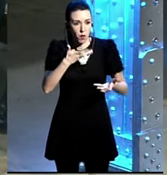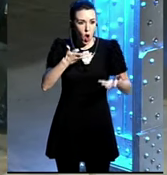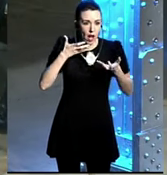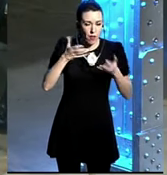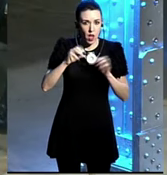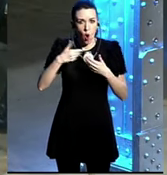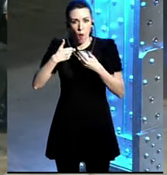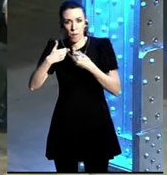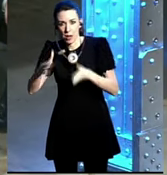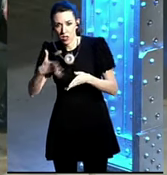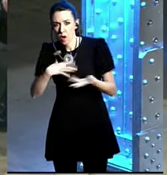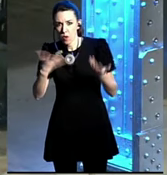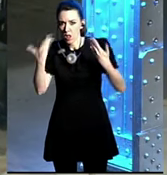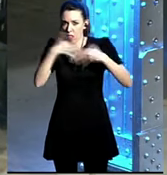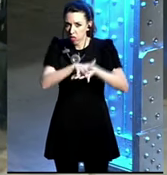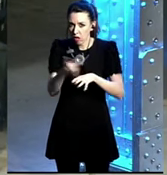pérdidas.